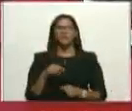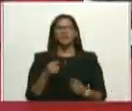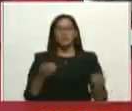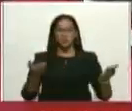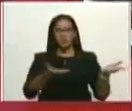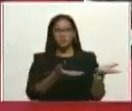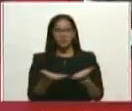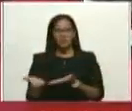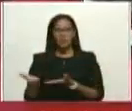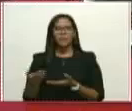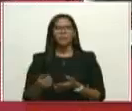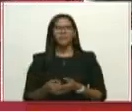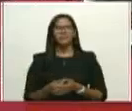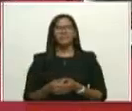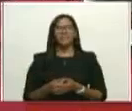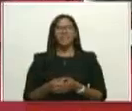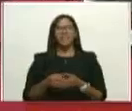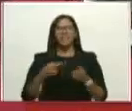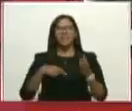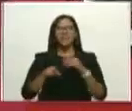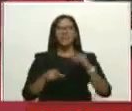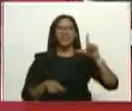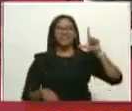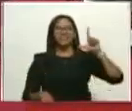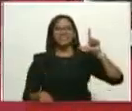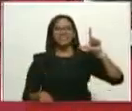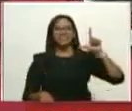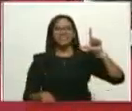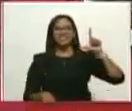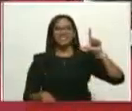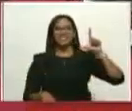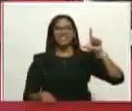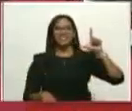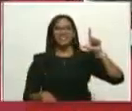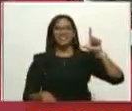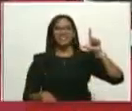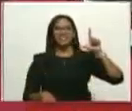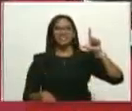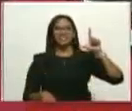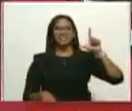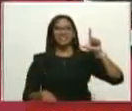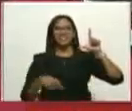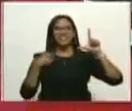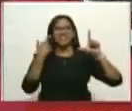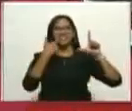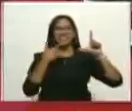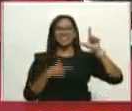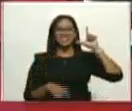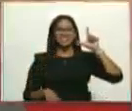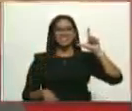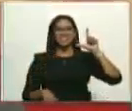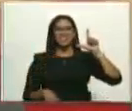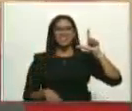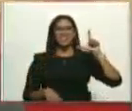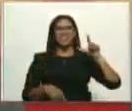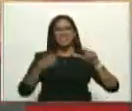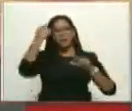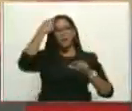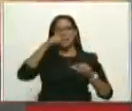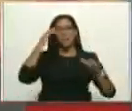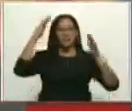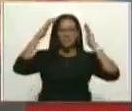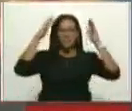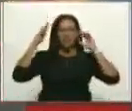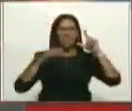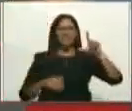aquí. Él salió con esta seña, con esta imagen, y así, así, y el pueblo lo saludaba de esta